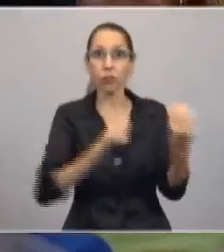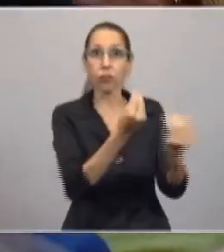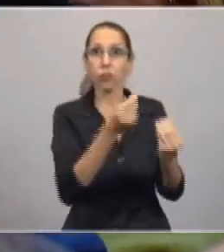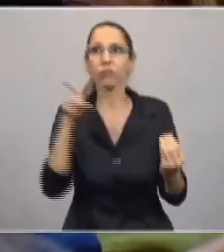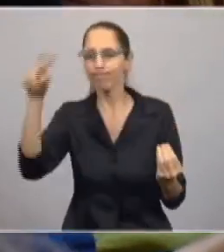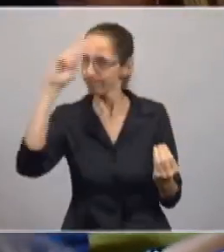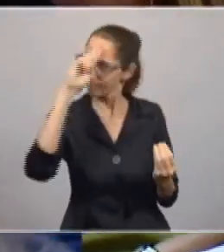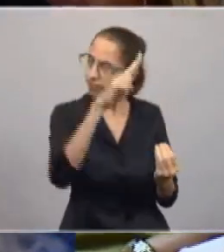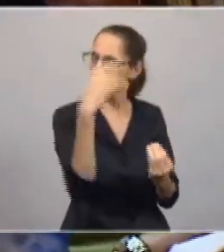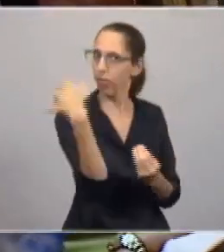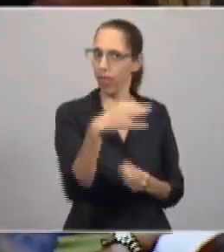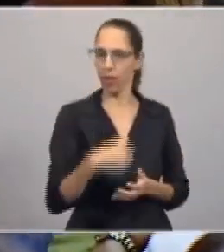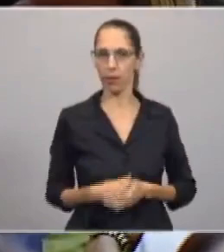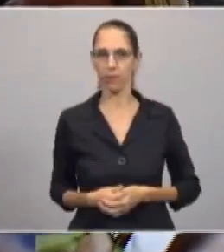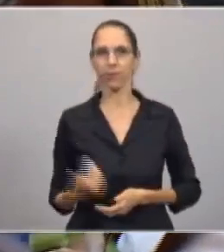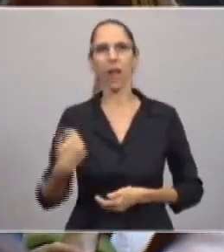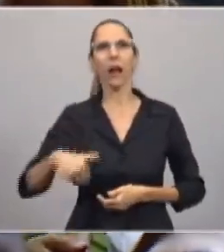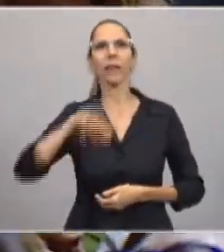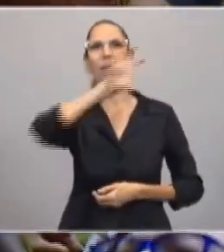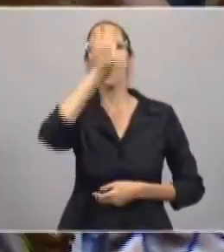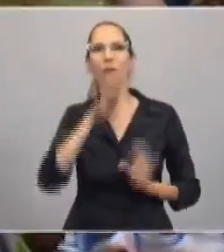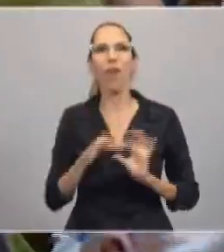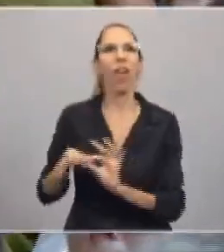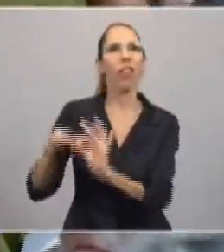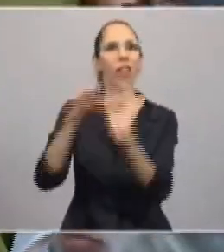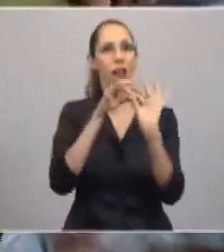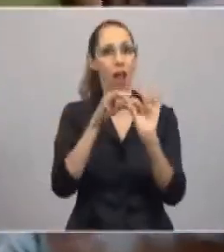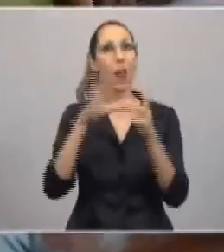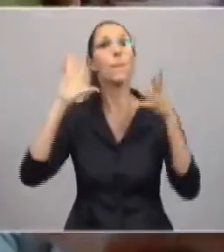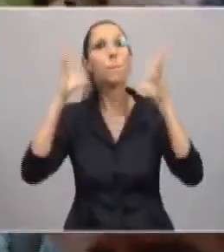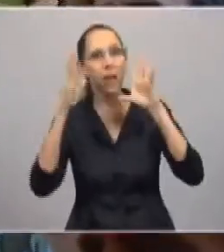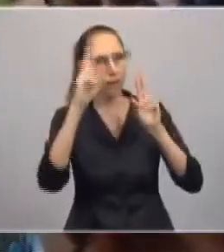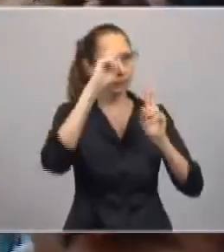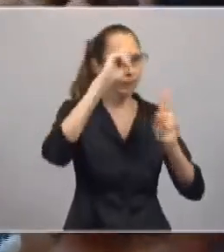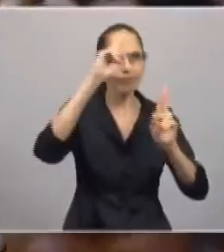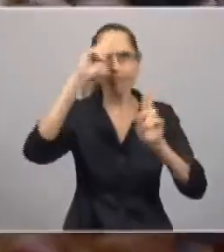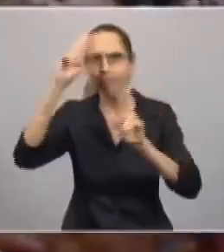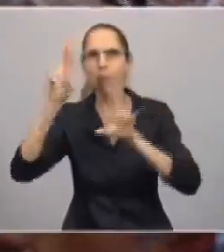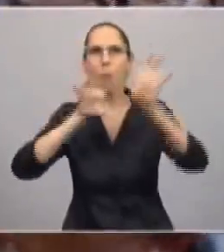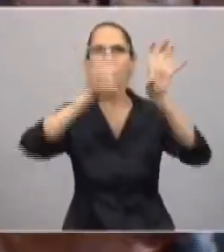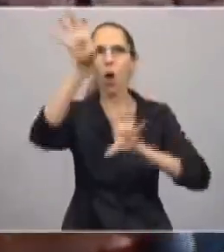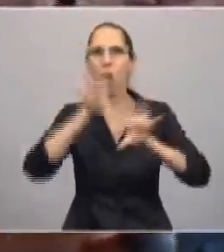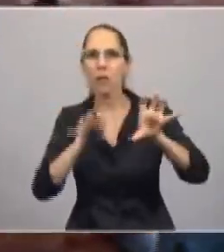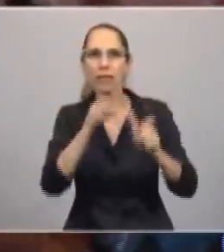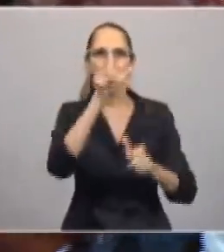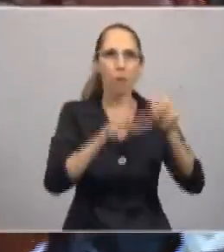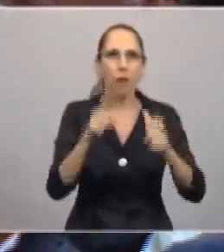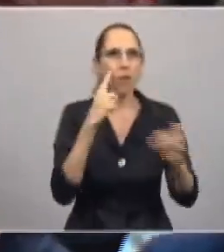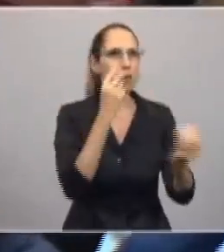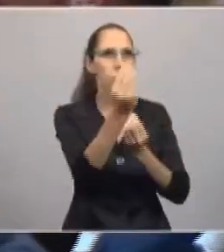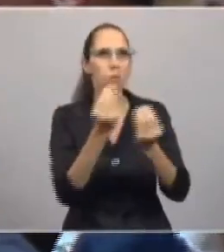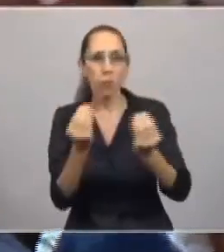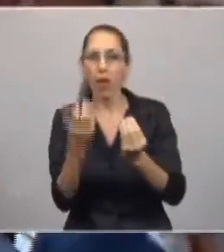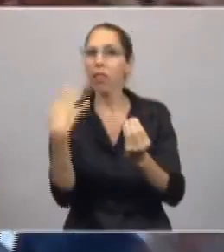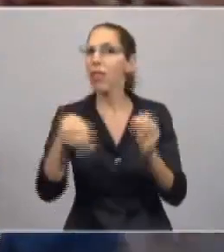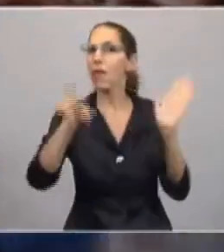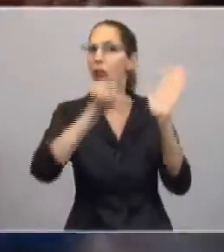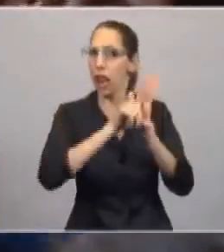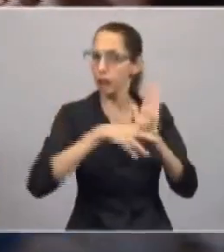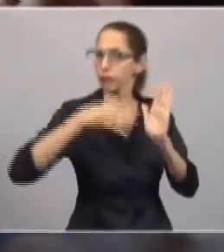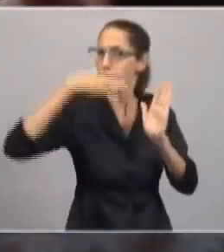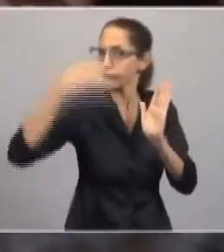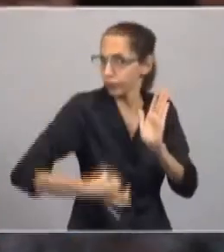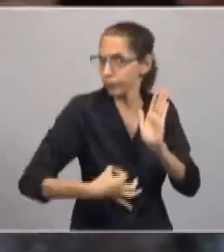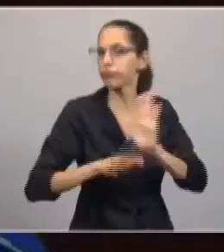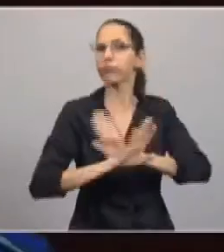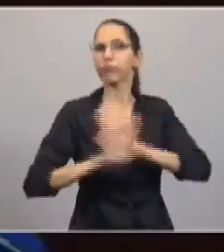federal, así que Milei debe respetar a las provincias y a sus pueblos. Eso implica cumplir las leyes y las normas y dejar de extorsionar